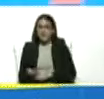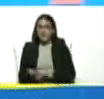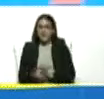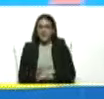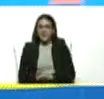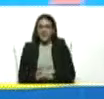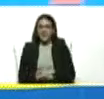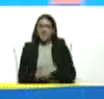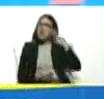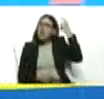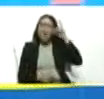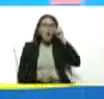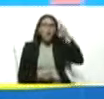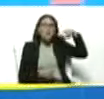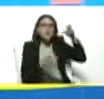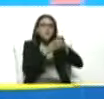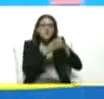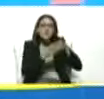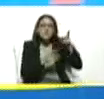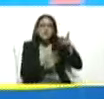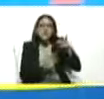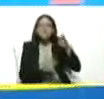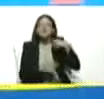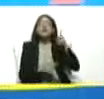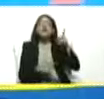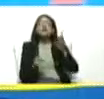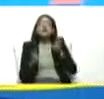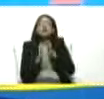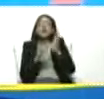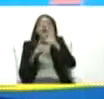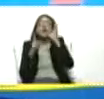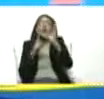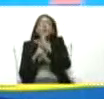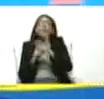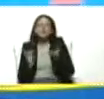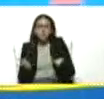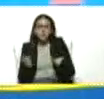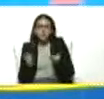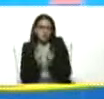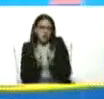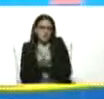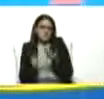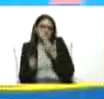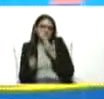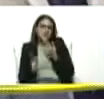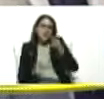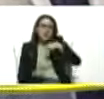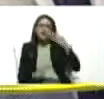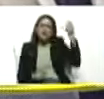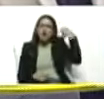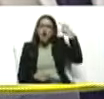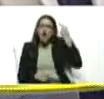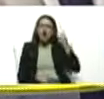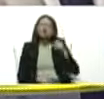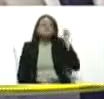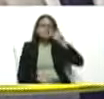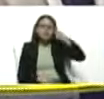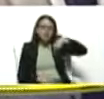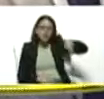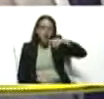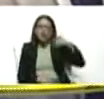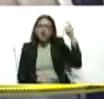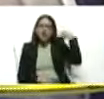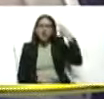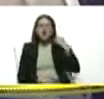Los locos de Los Taques, pero es una expresión cultural, pues. Yo dije, ¿estamos locos? Sí, estamos locos todos. Yo